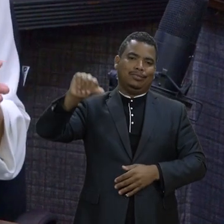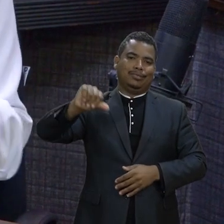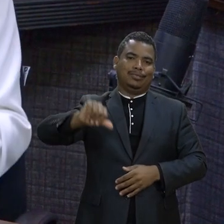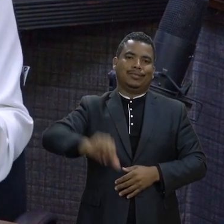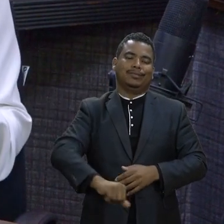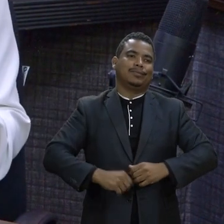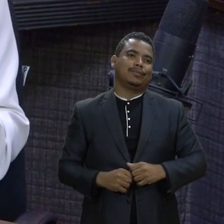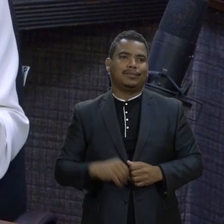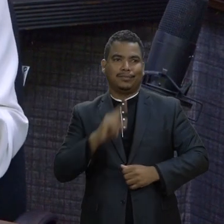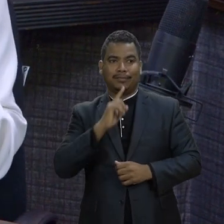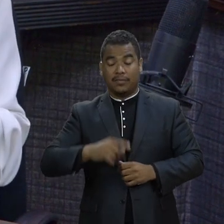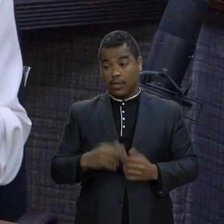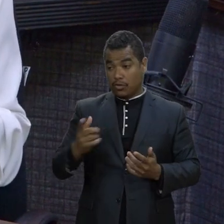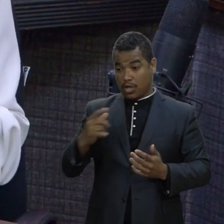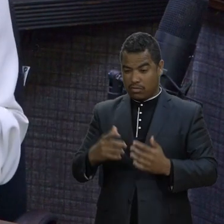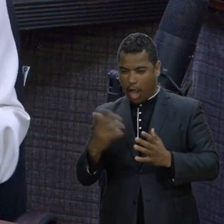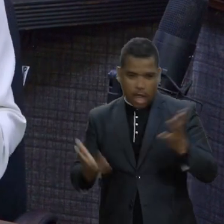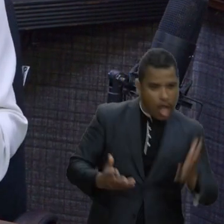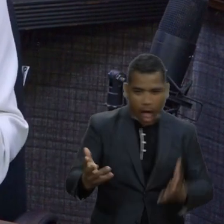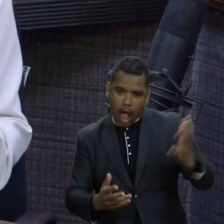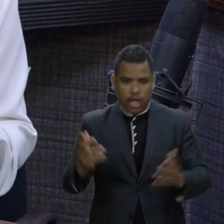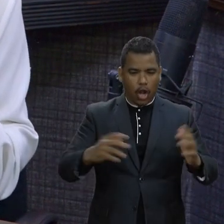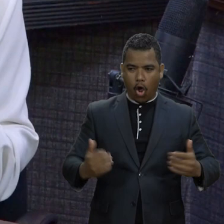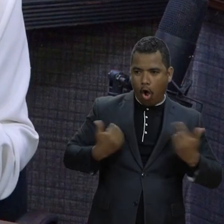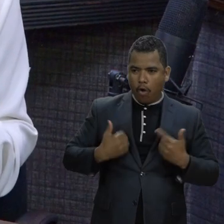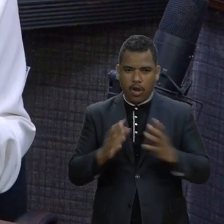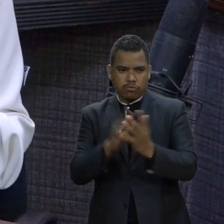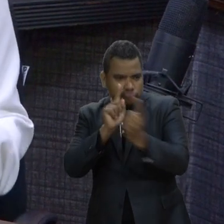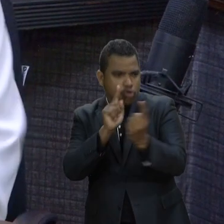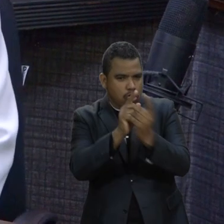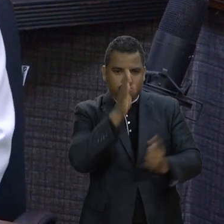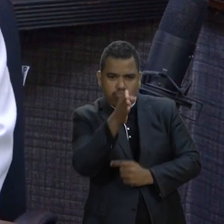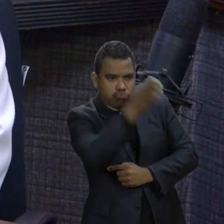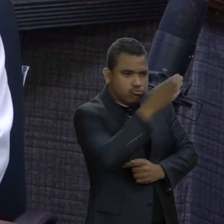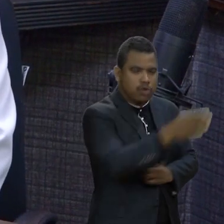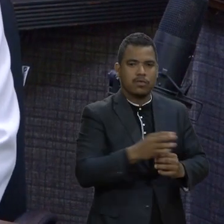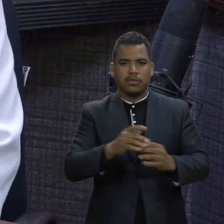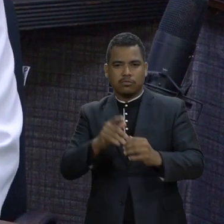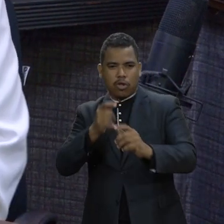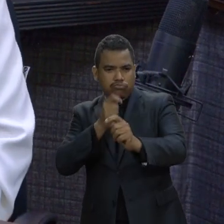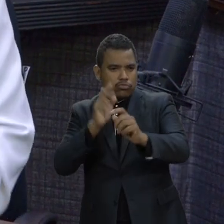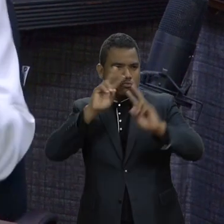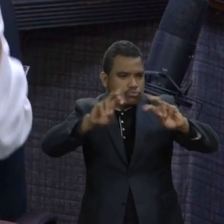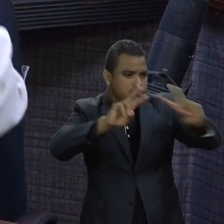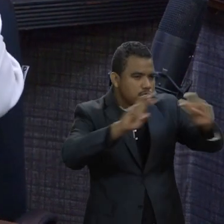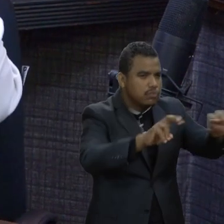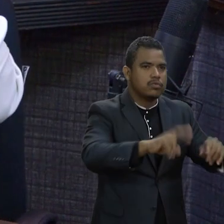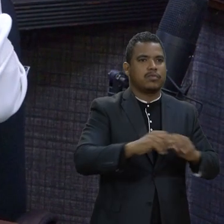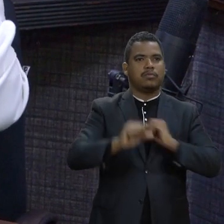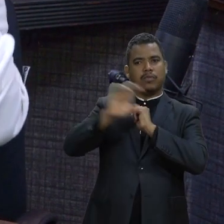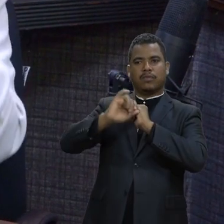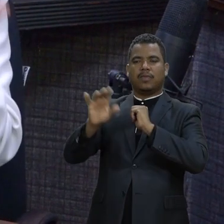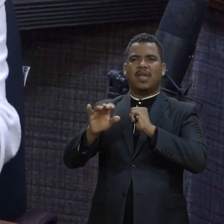en eso. Está okay. en la inmediatez. Y pues... eso no es bueno, la verdad. Yo tengo